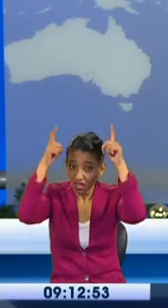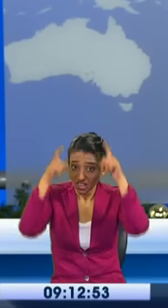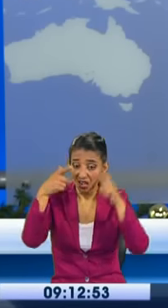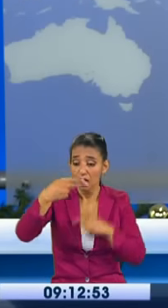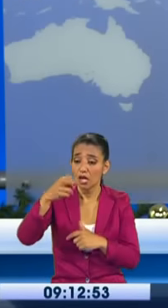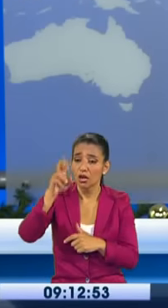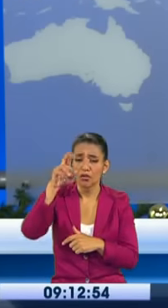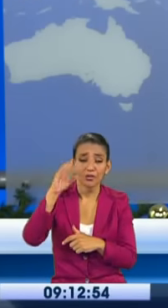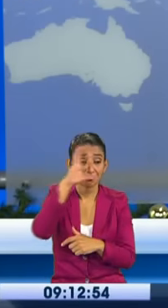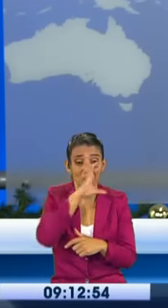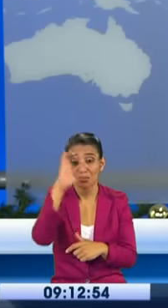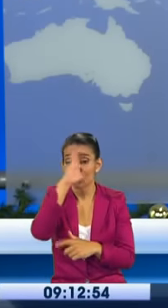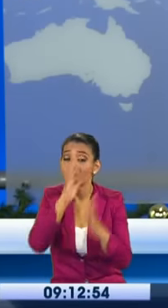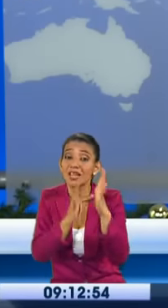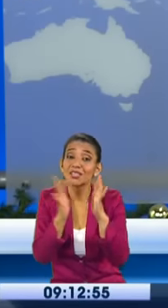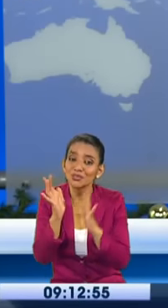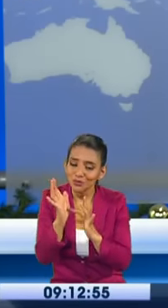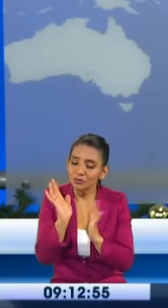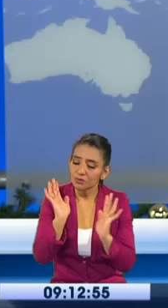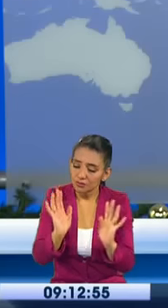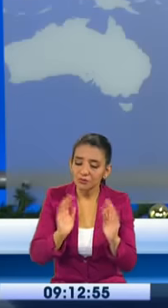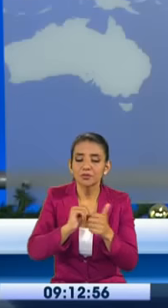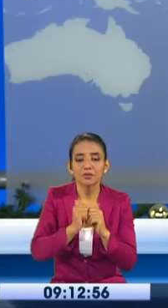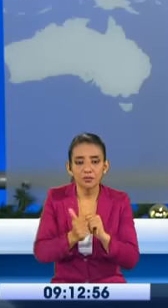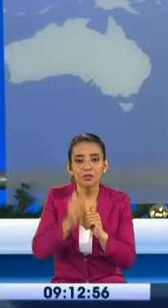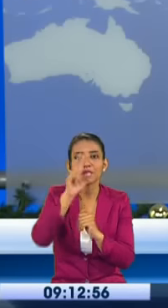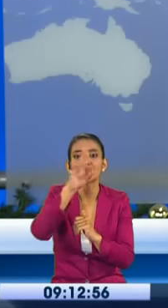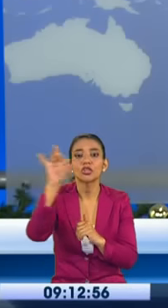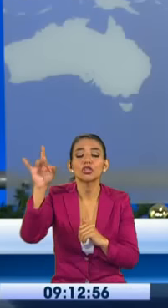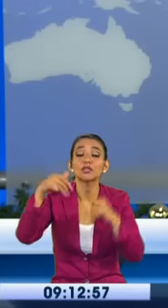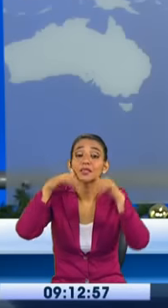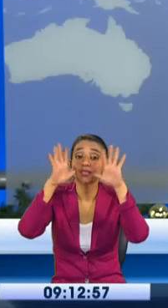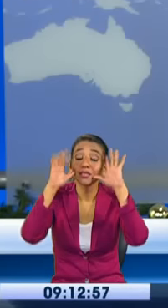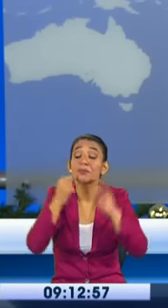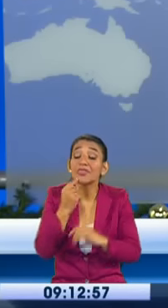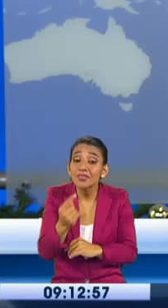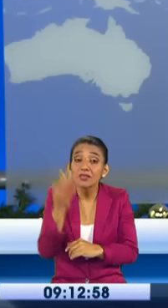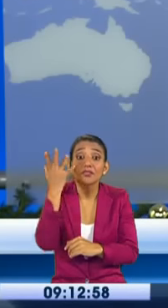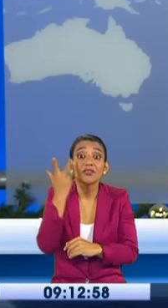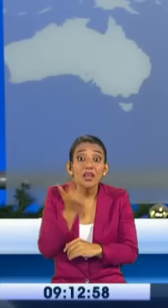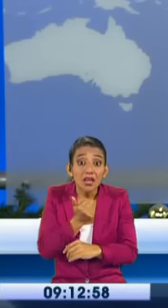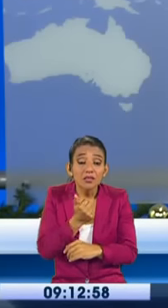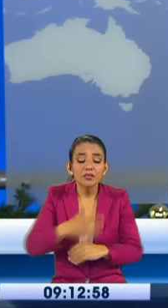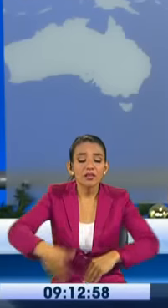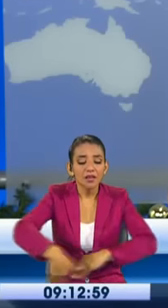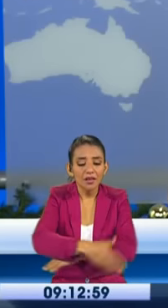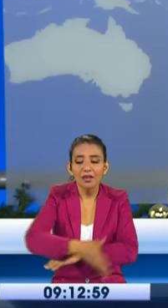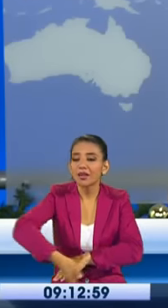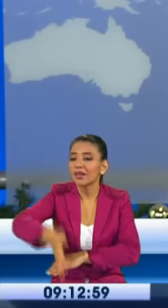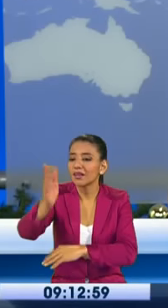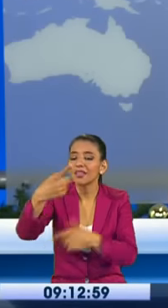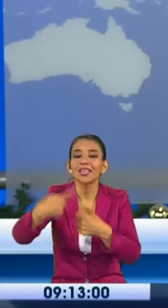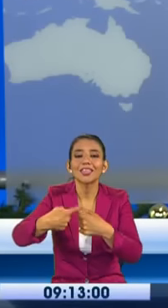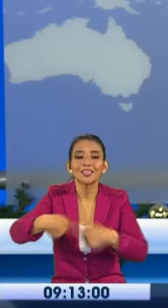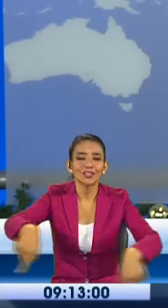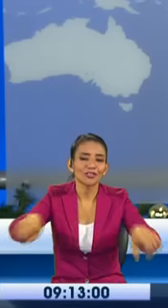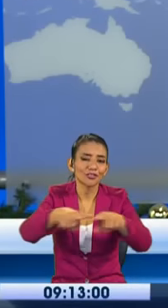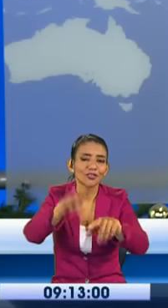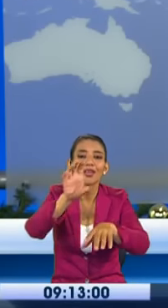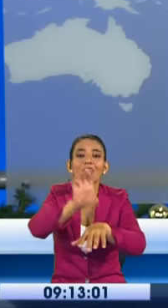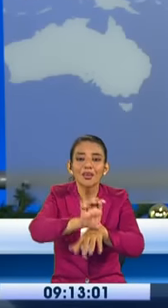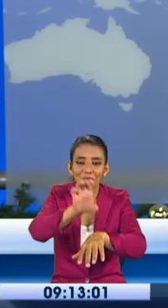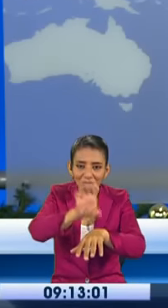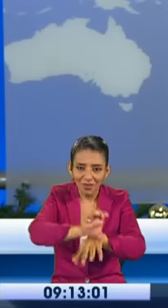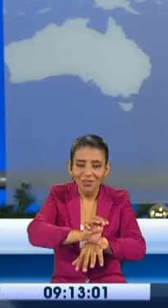búsqueda del niño Jesús. Y cada 28 de diciembre, sobre todo en esa fecha, las calles de nuestras ciudades, de este querido Ecuador,